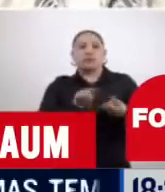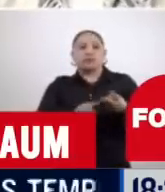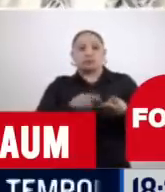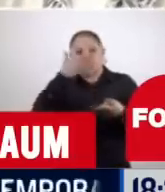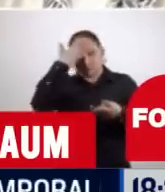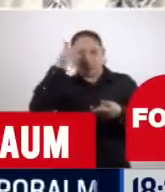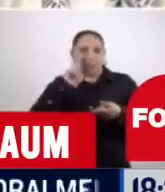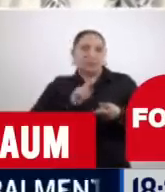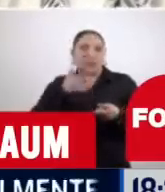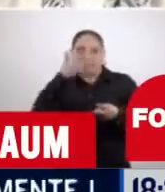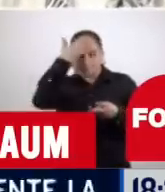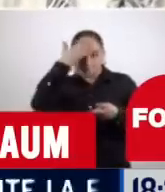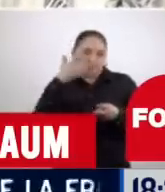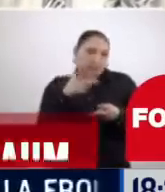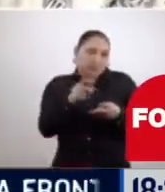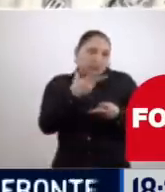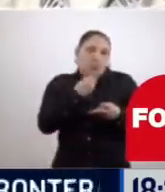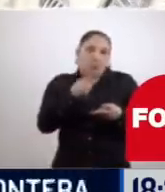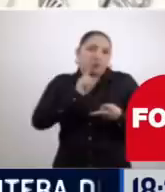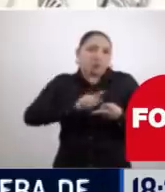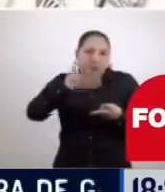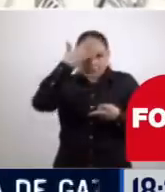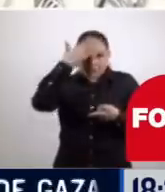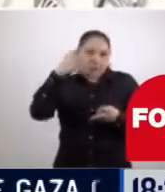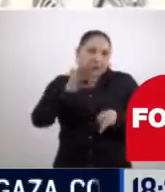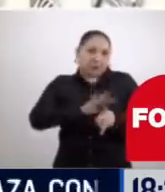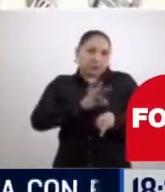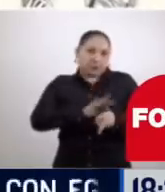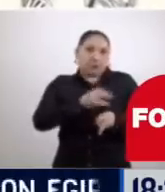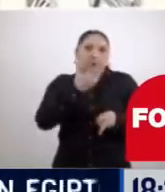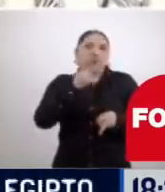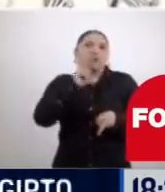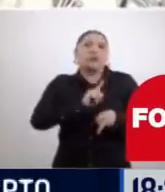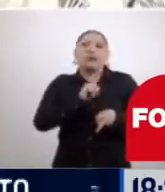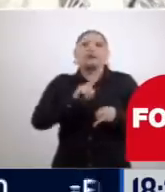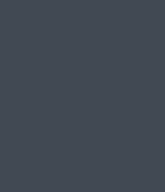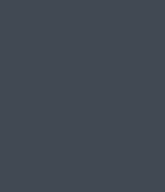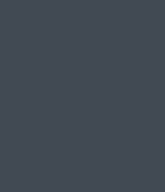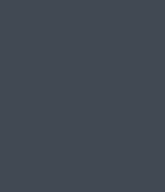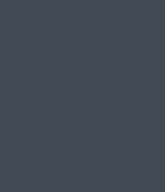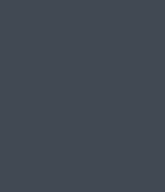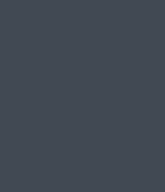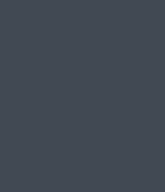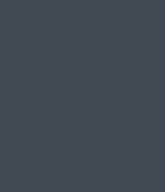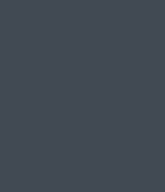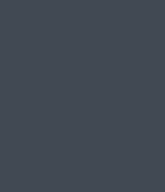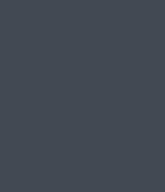COVID-19. Con información de Cintia Marín, Noticieros Televisa.